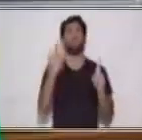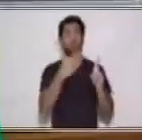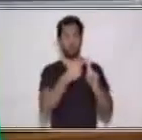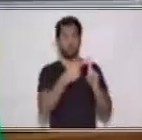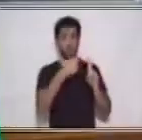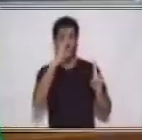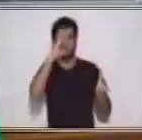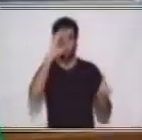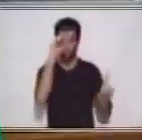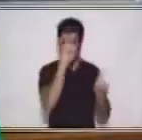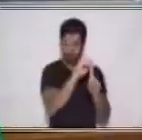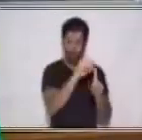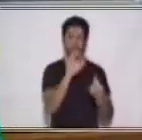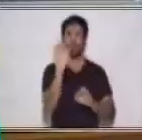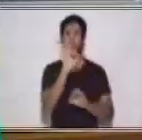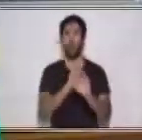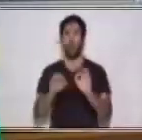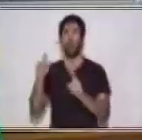subjetivo?